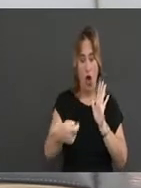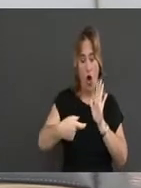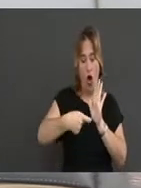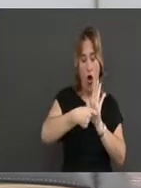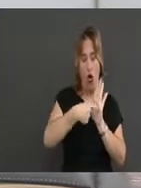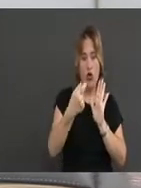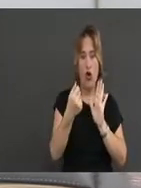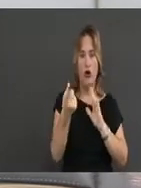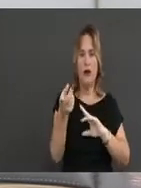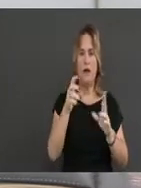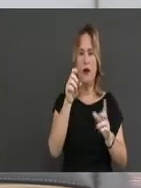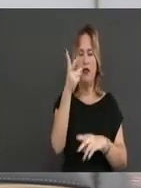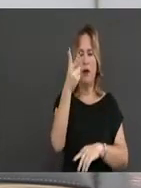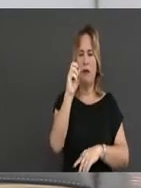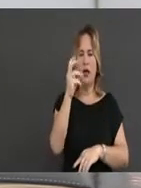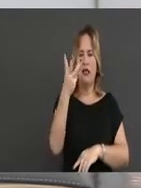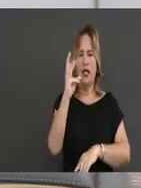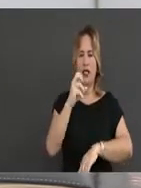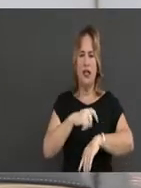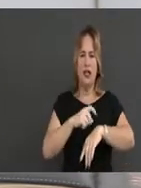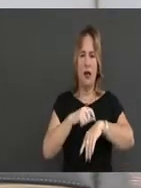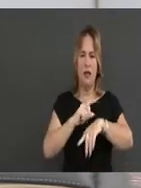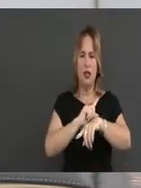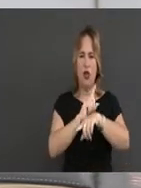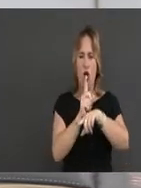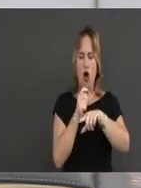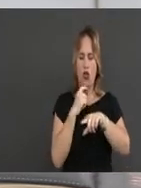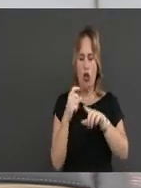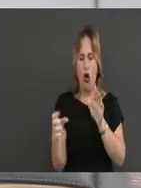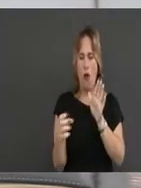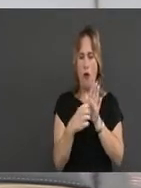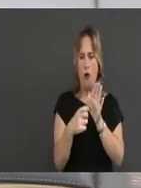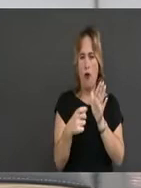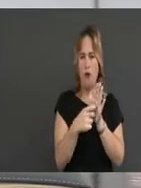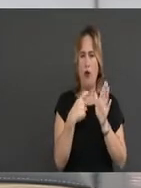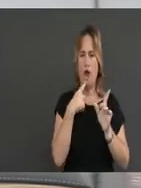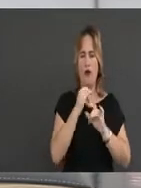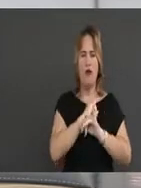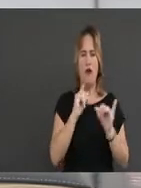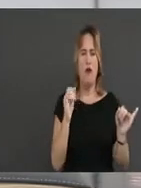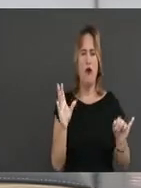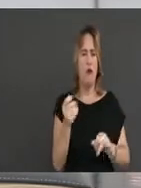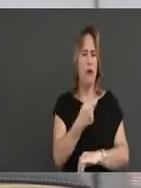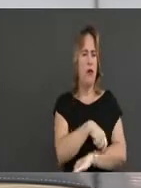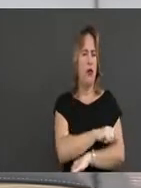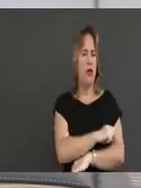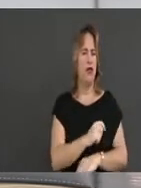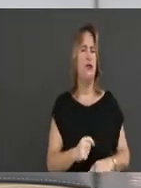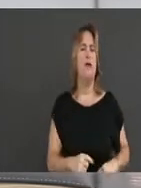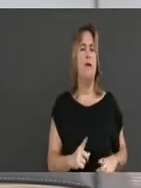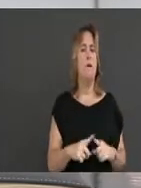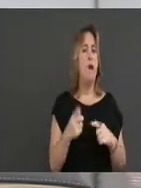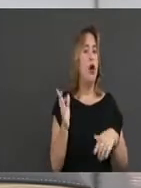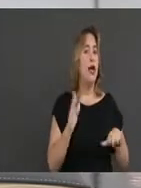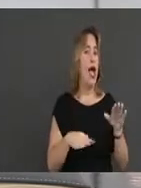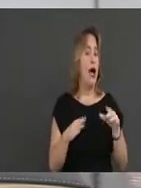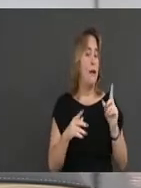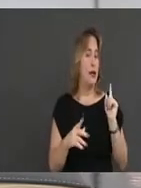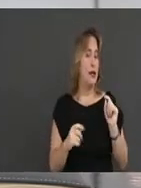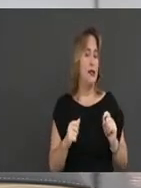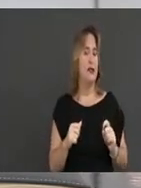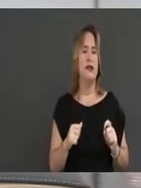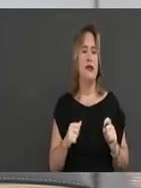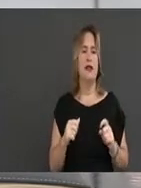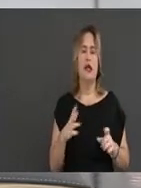automático dura entre 20 y 30 minutos en ser recargado, es otra de las informaciones que queremos dar a la población, porque a veces, bueno, son de